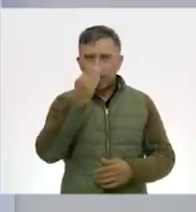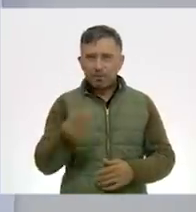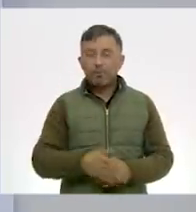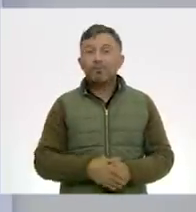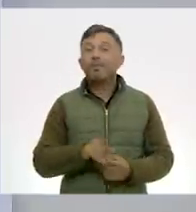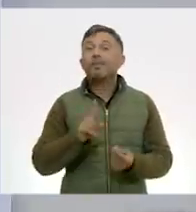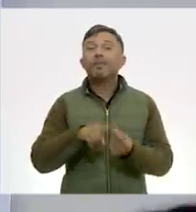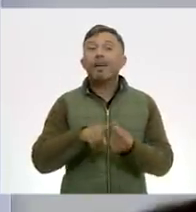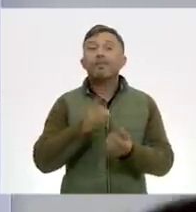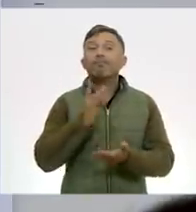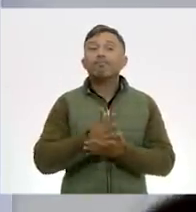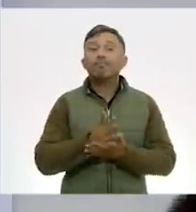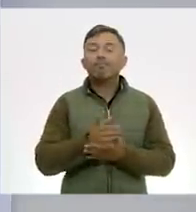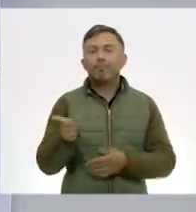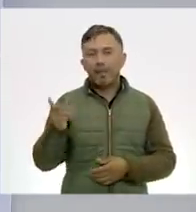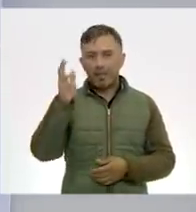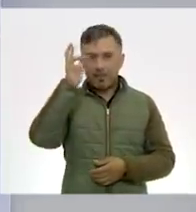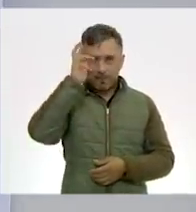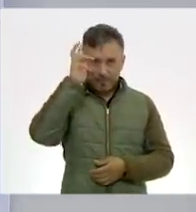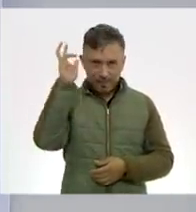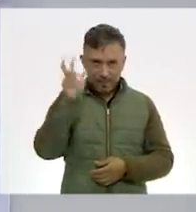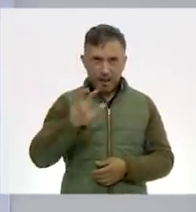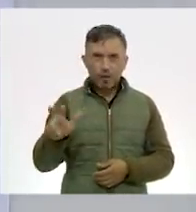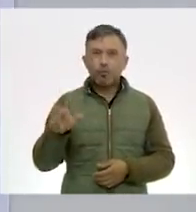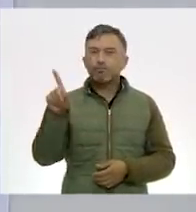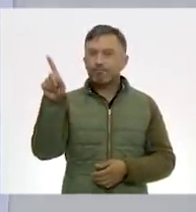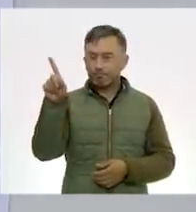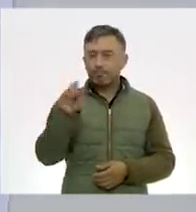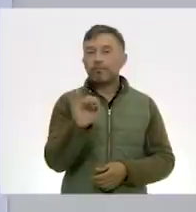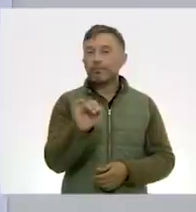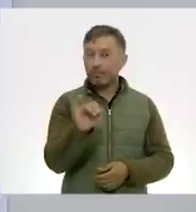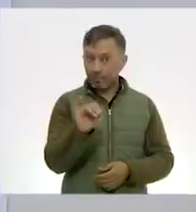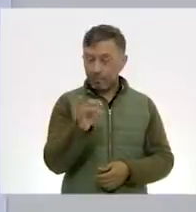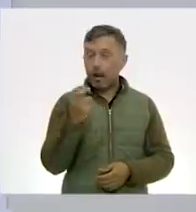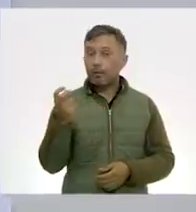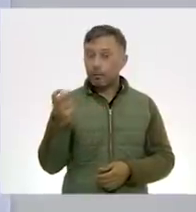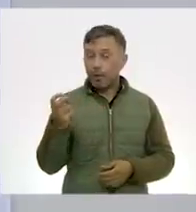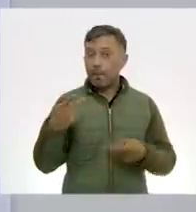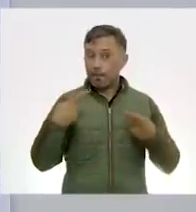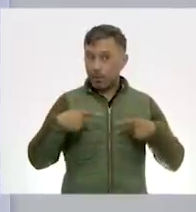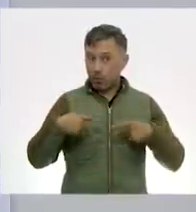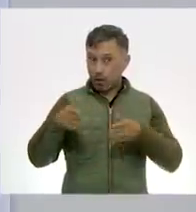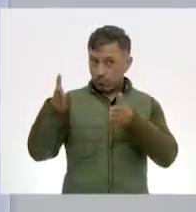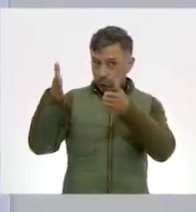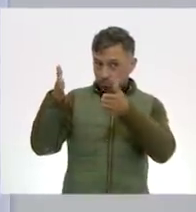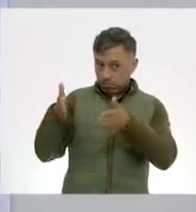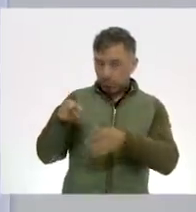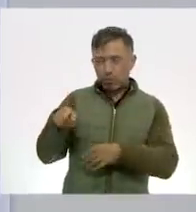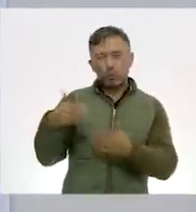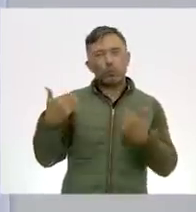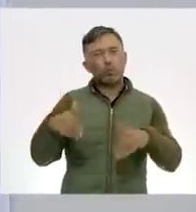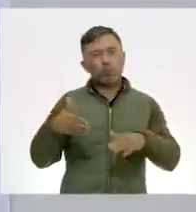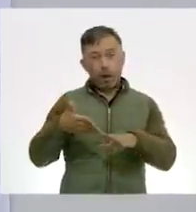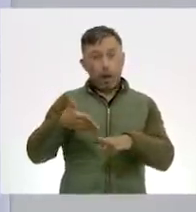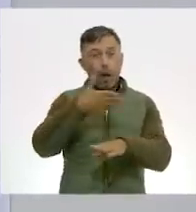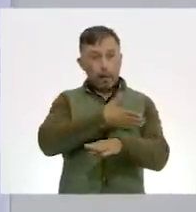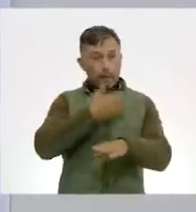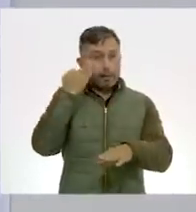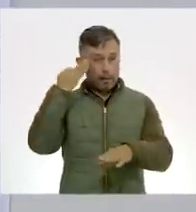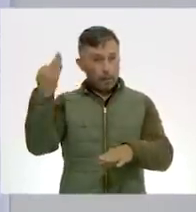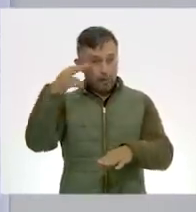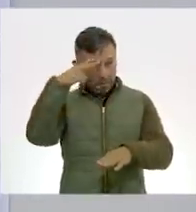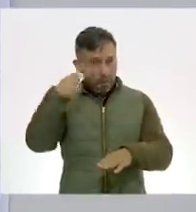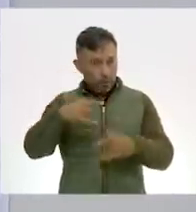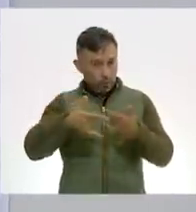Miguel Hidalgo. Así es, quien también tuvo un papel muy destacado en esa etapa de nuestra